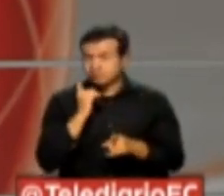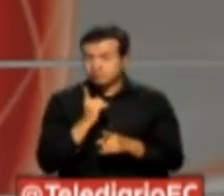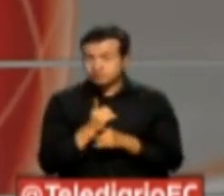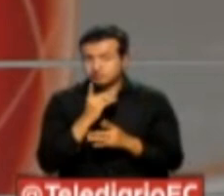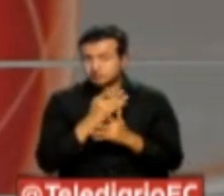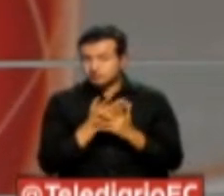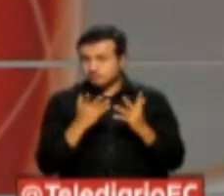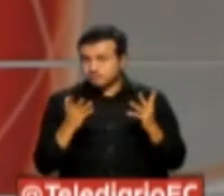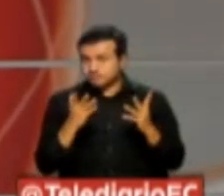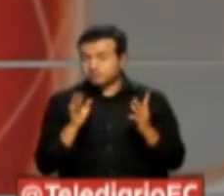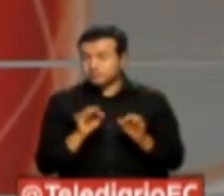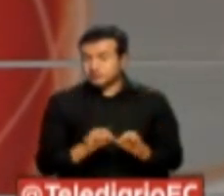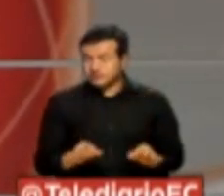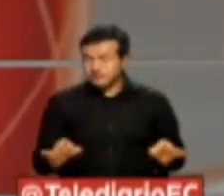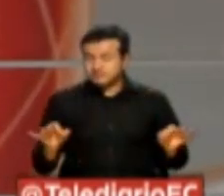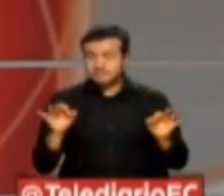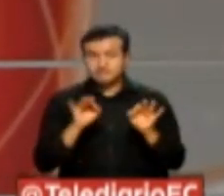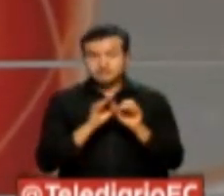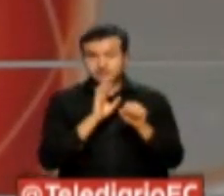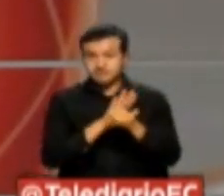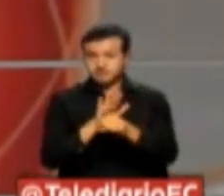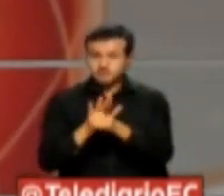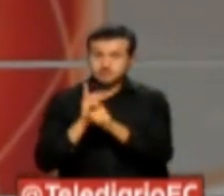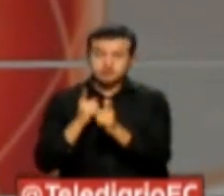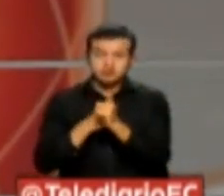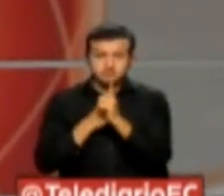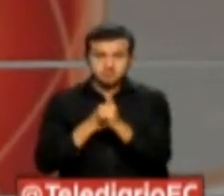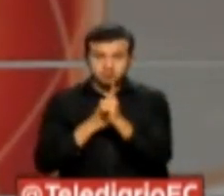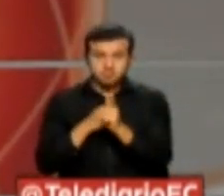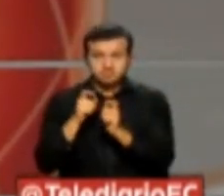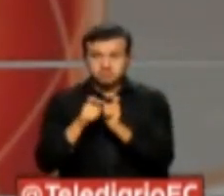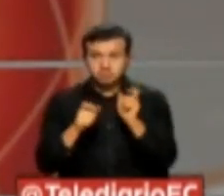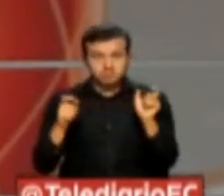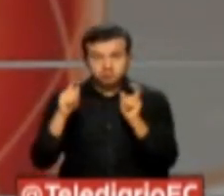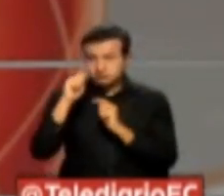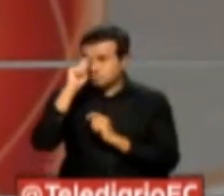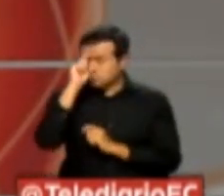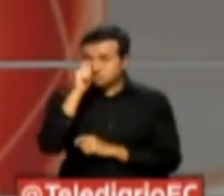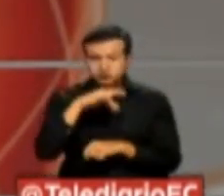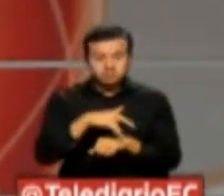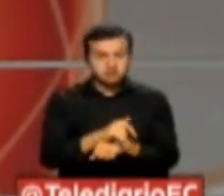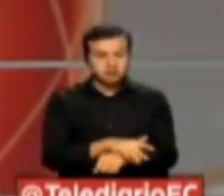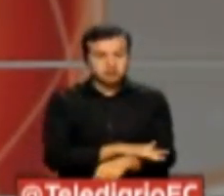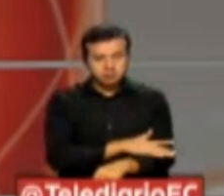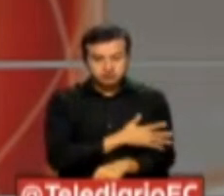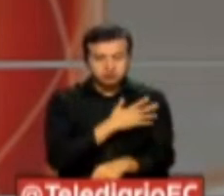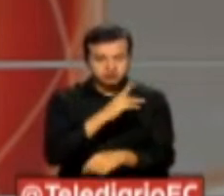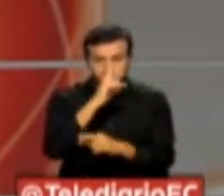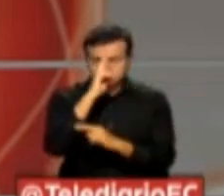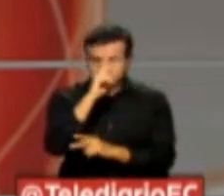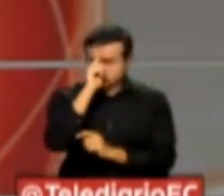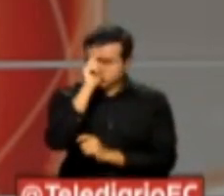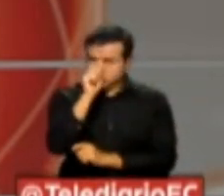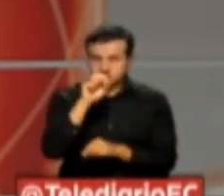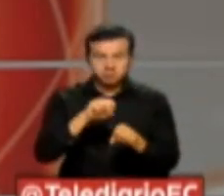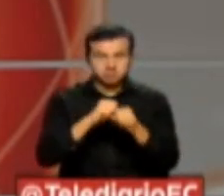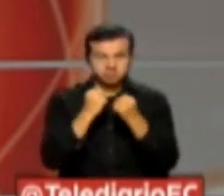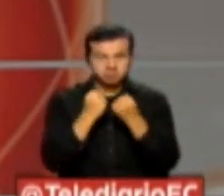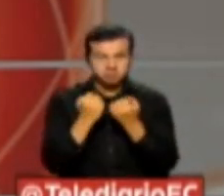Esto hace necesario un llamado urgente a la tolerancia, la sensibilidad y el respeto en la